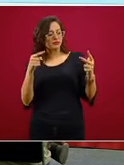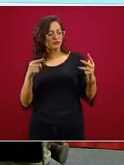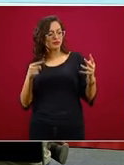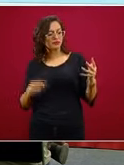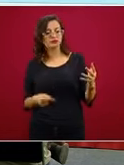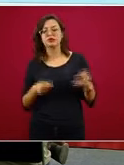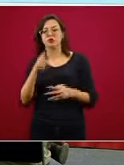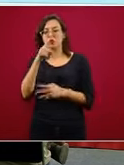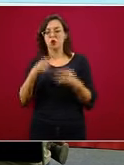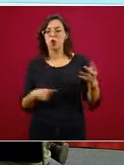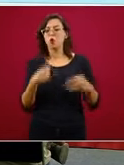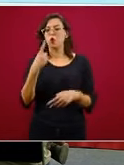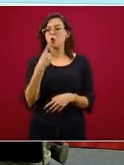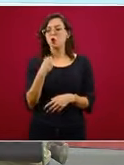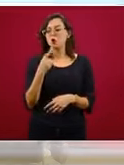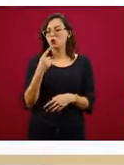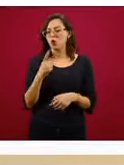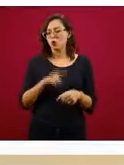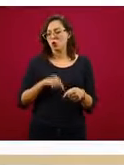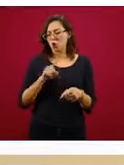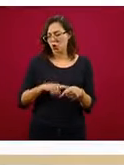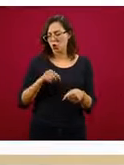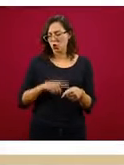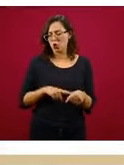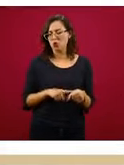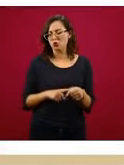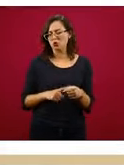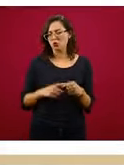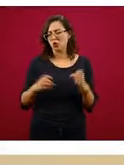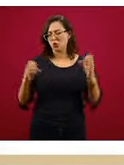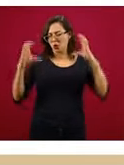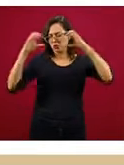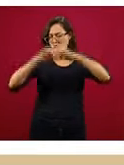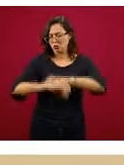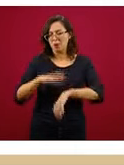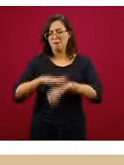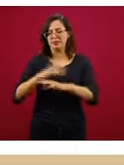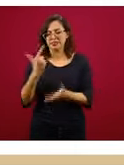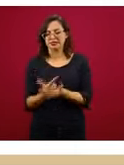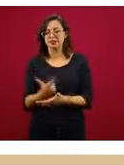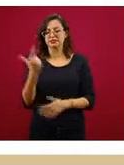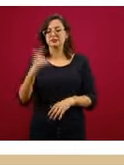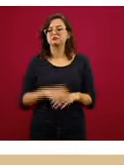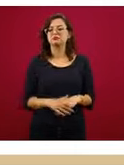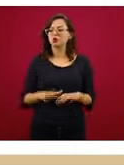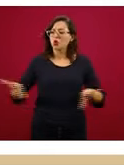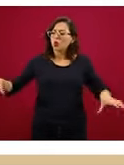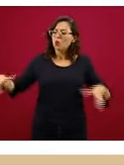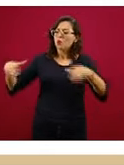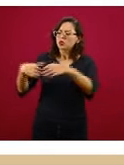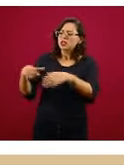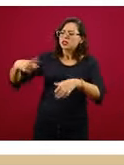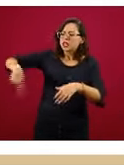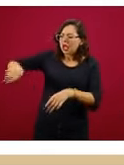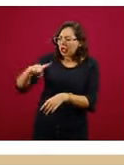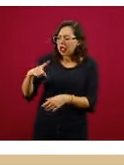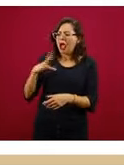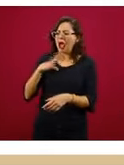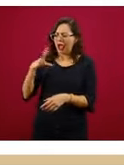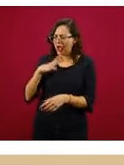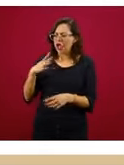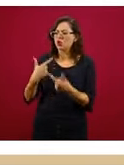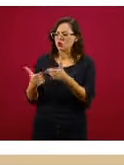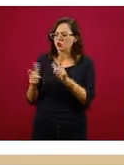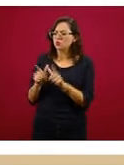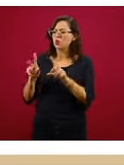colores es la gravedad. El primer escenario es cuando encontramos en esta comunidad personas con factores de riesgo, pero que no tienen sintomatología de